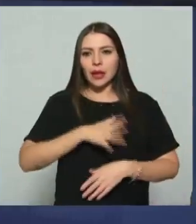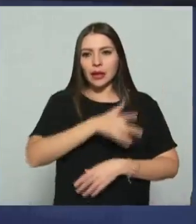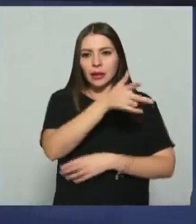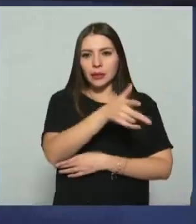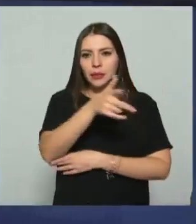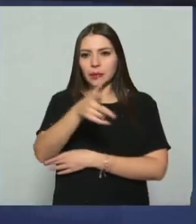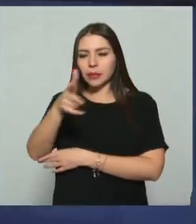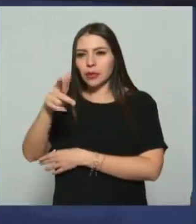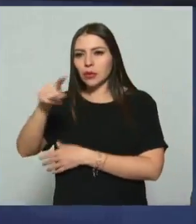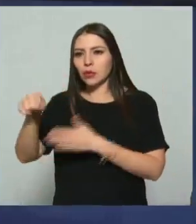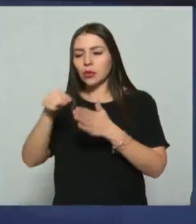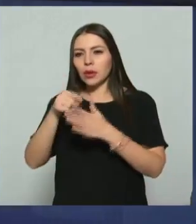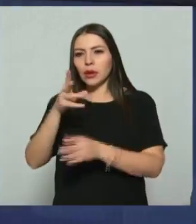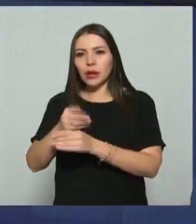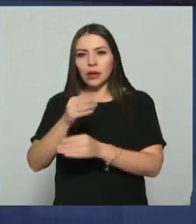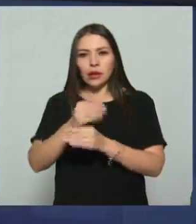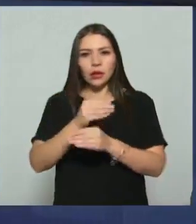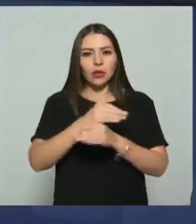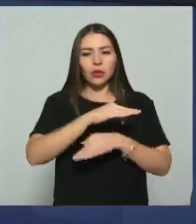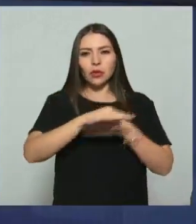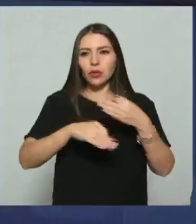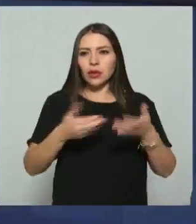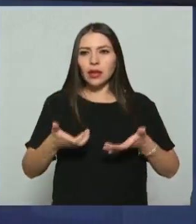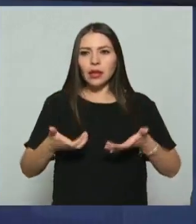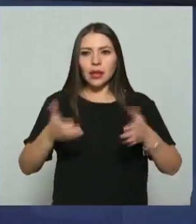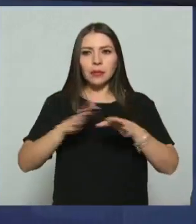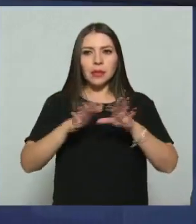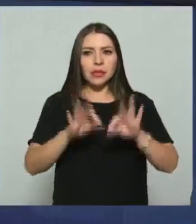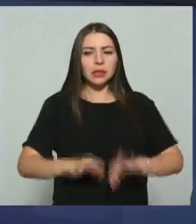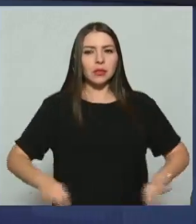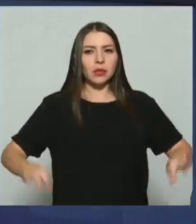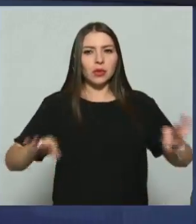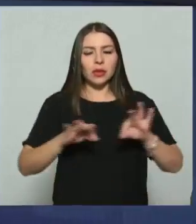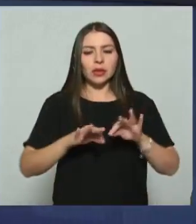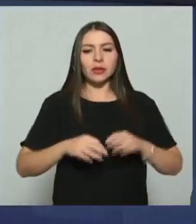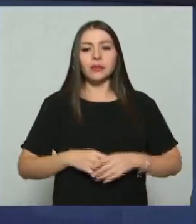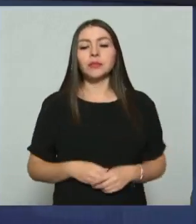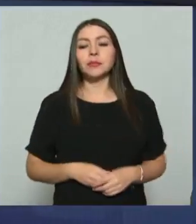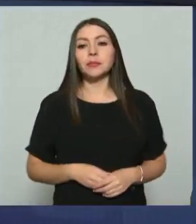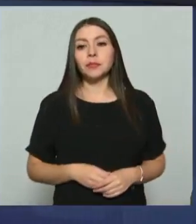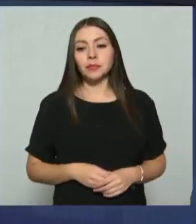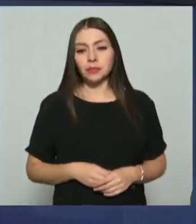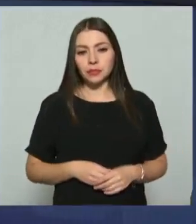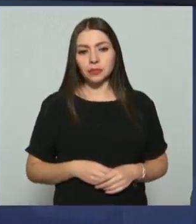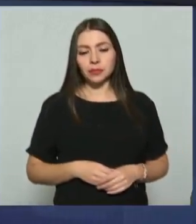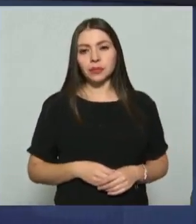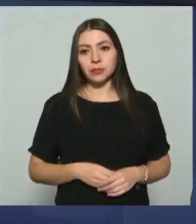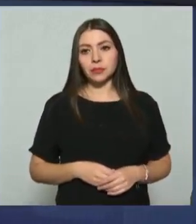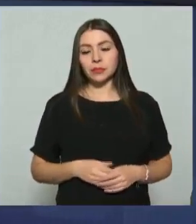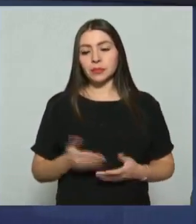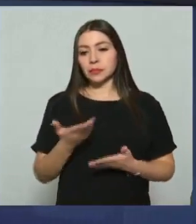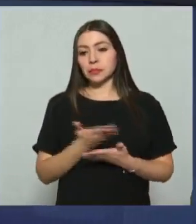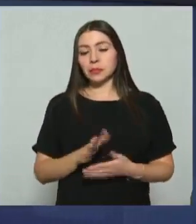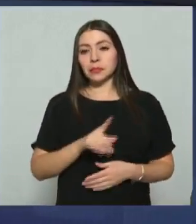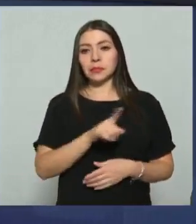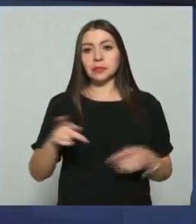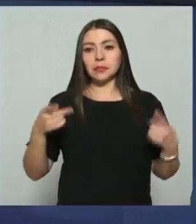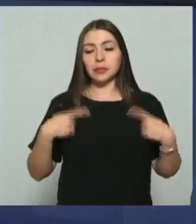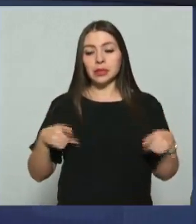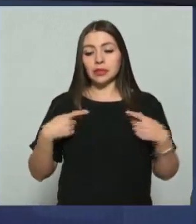de maniobra, en las avenidas principales, ¿no? Pero además la gente tiene más de 100 botones de pánico